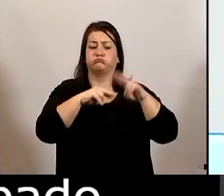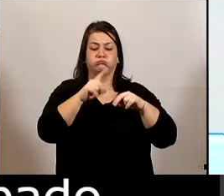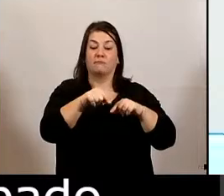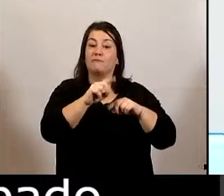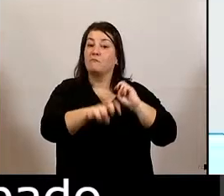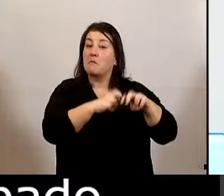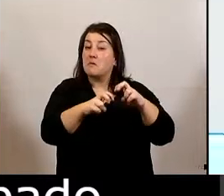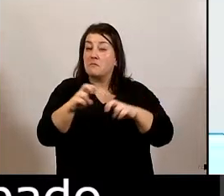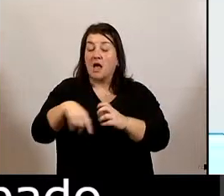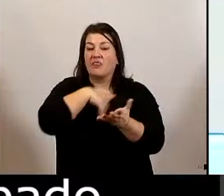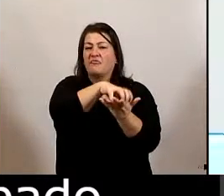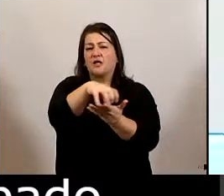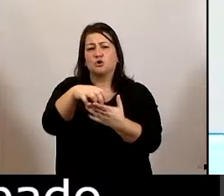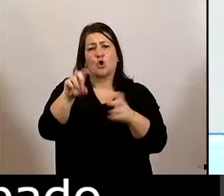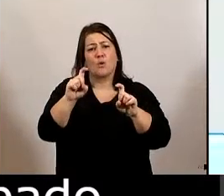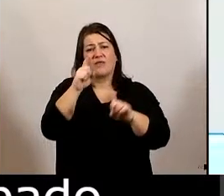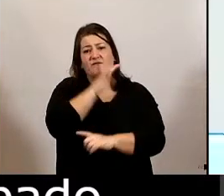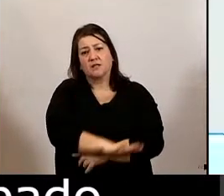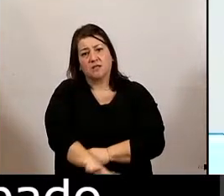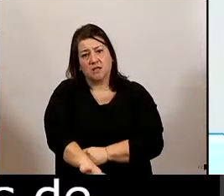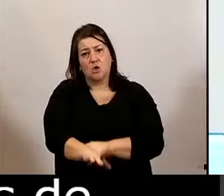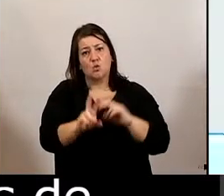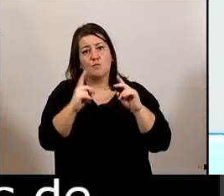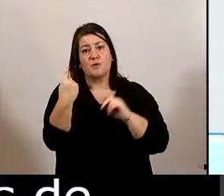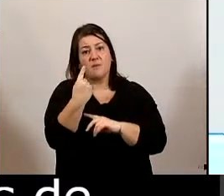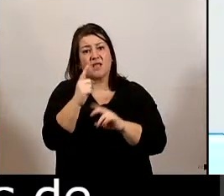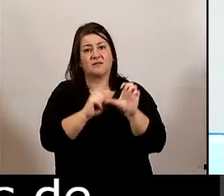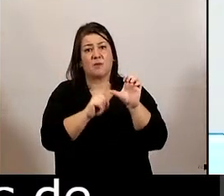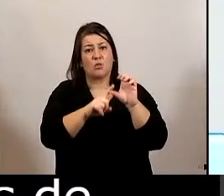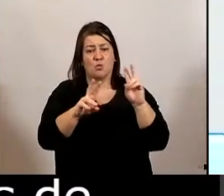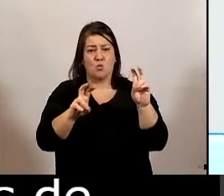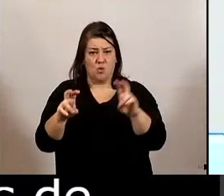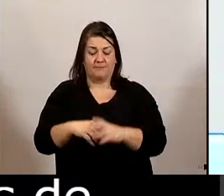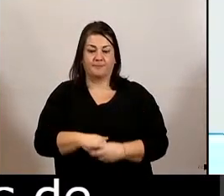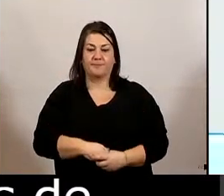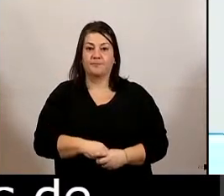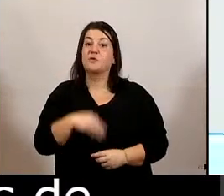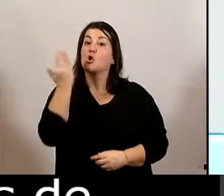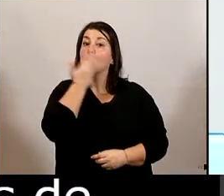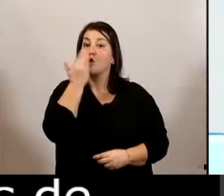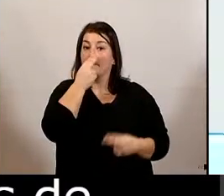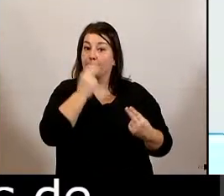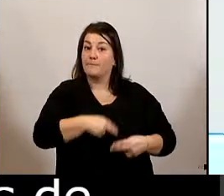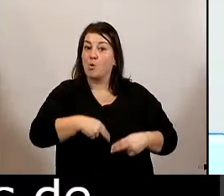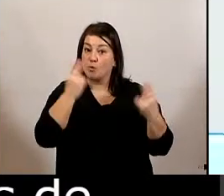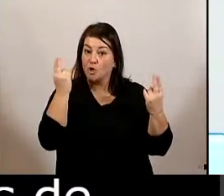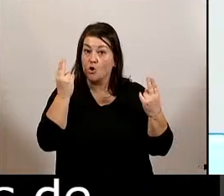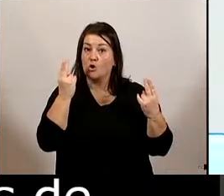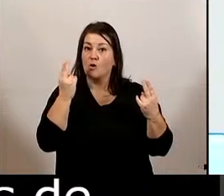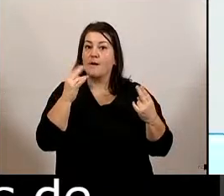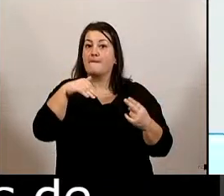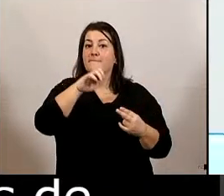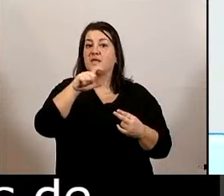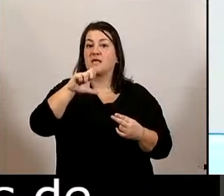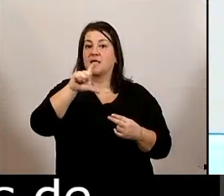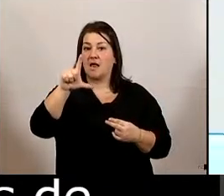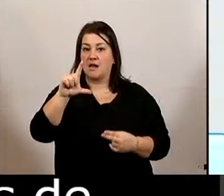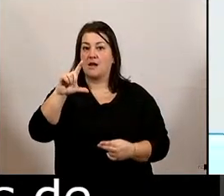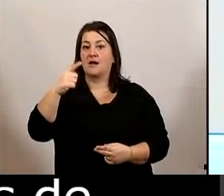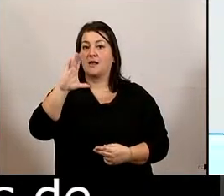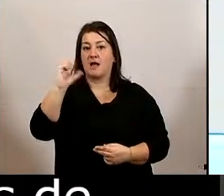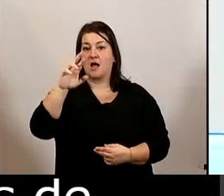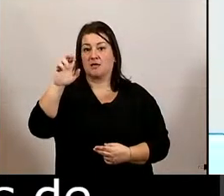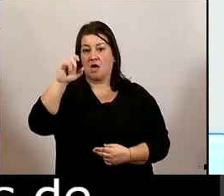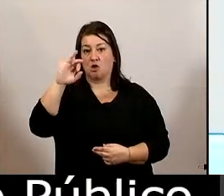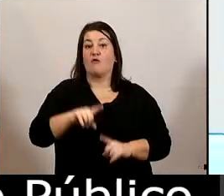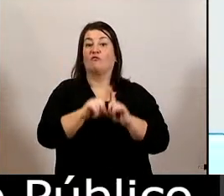de distintos centros de educación infantil y primaria de Extremadura. El Colegio Público Miguel Garrallo de